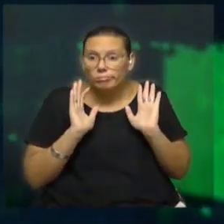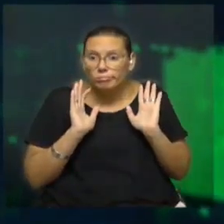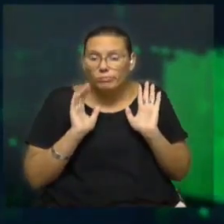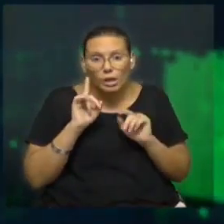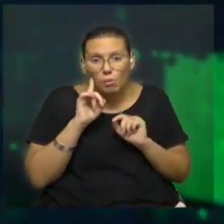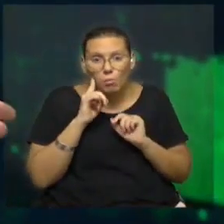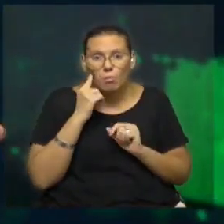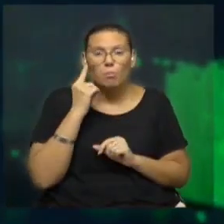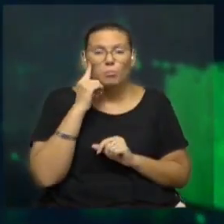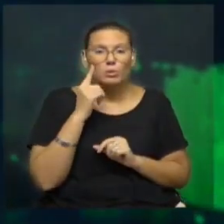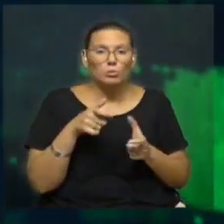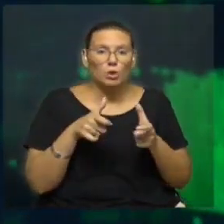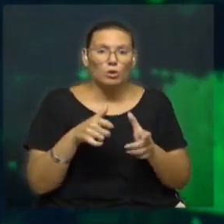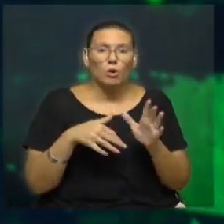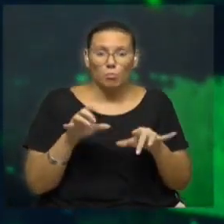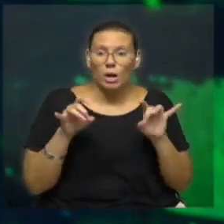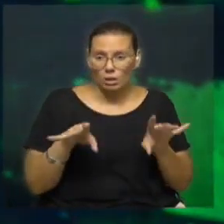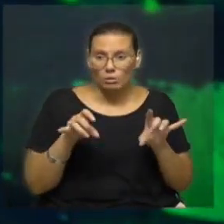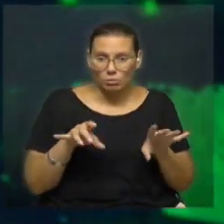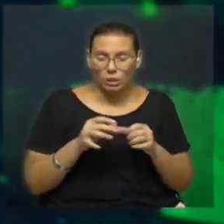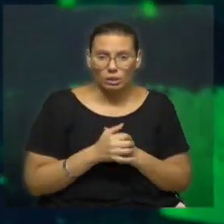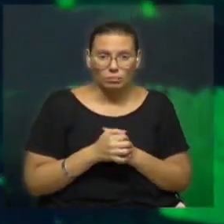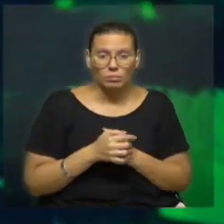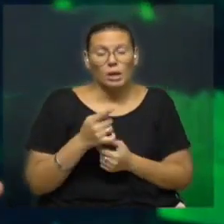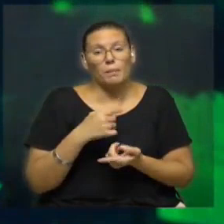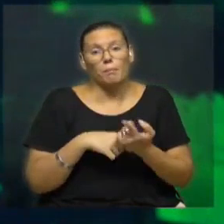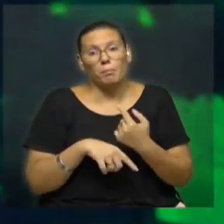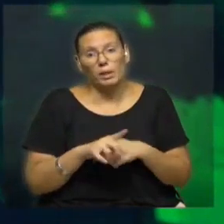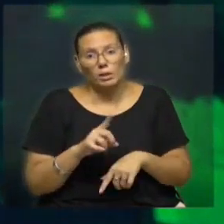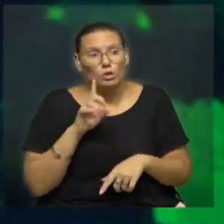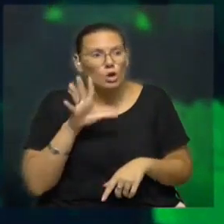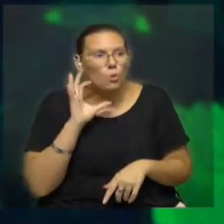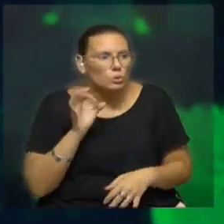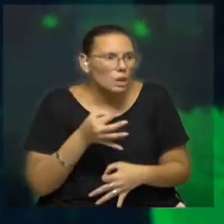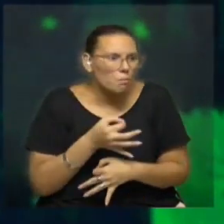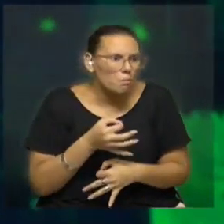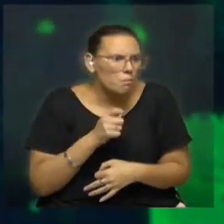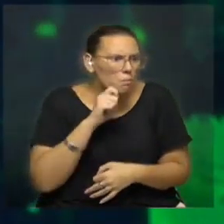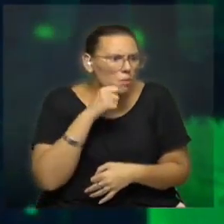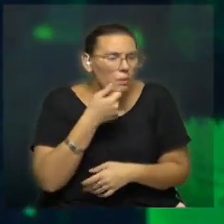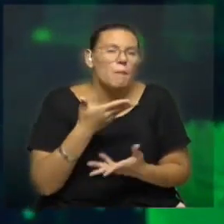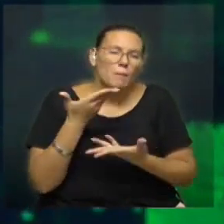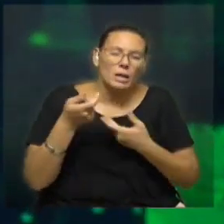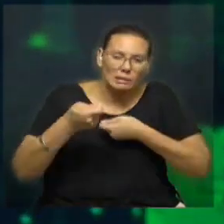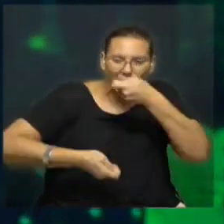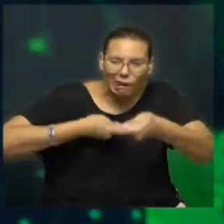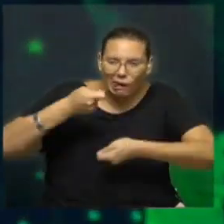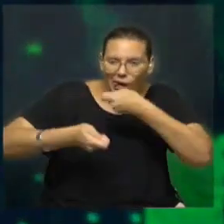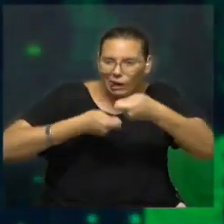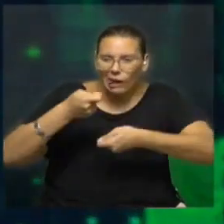Pienso que es uno de los discos más naturales de Pecho Fierro. Pero suena tan bien que parece, digo, esto lo maquillaron. Pero está